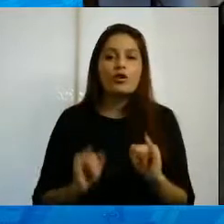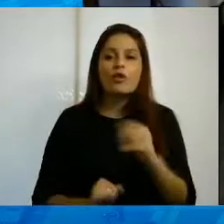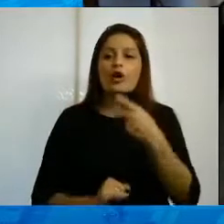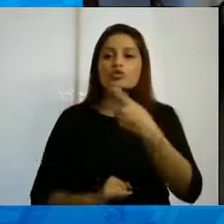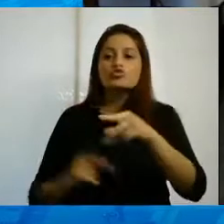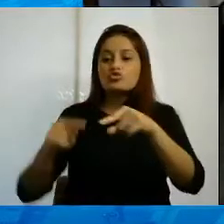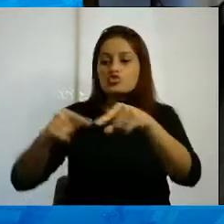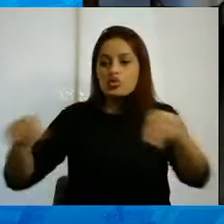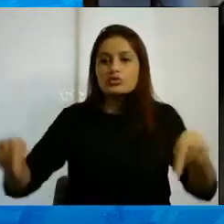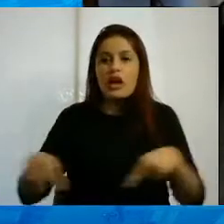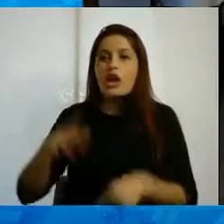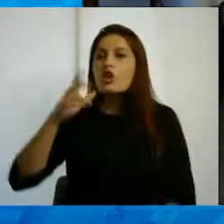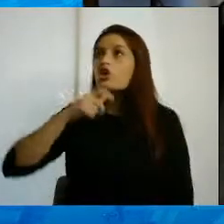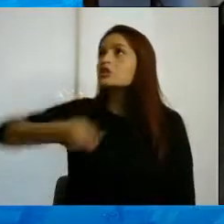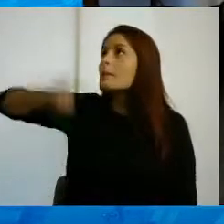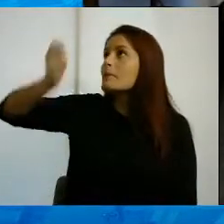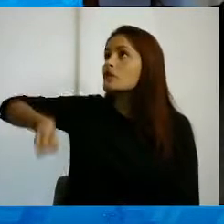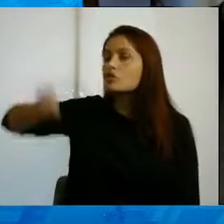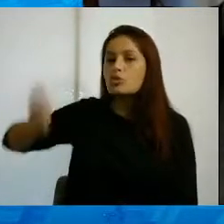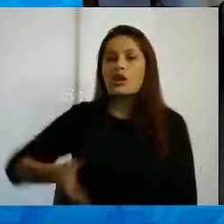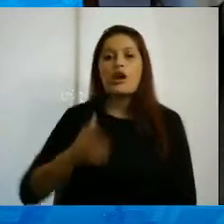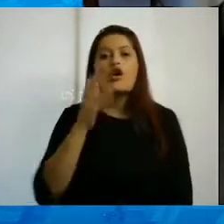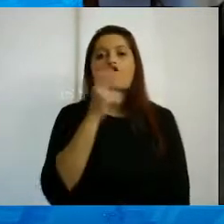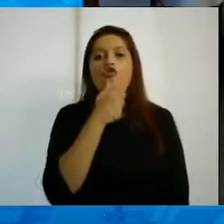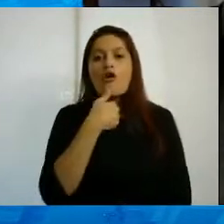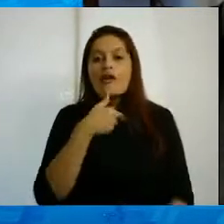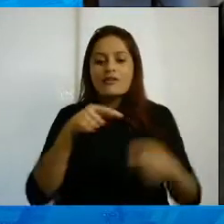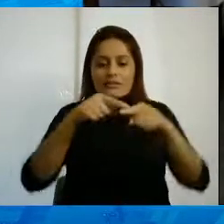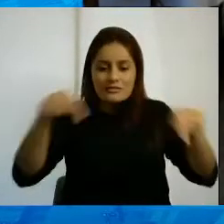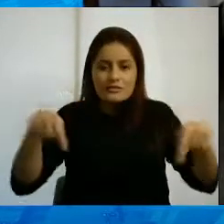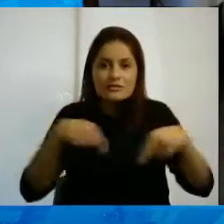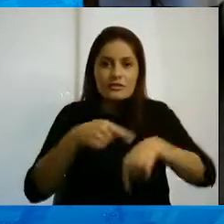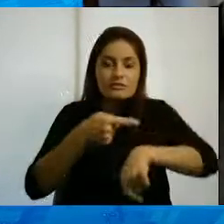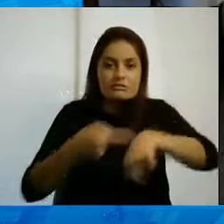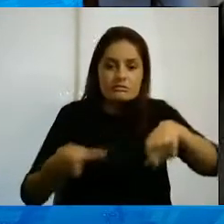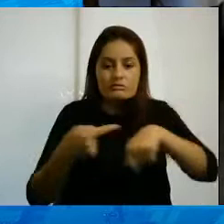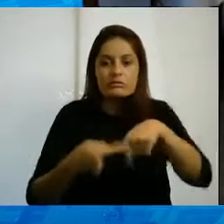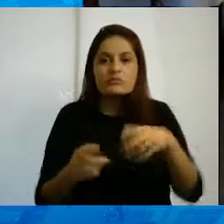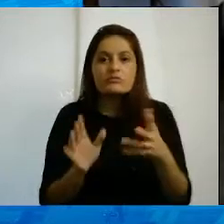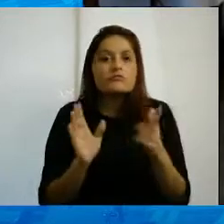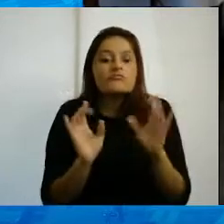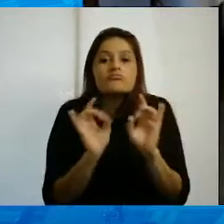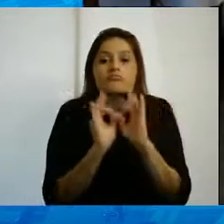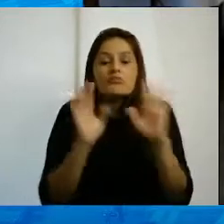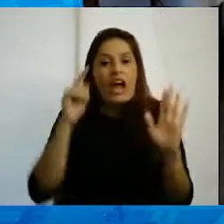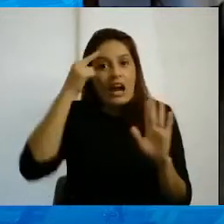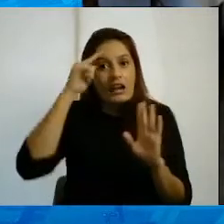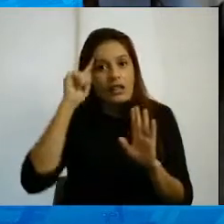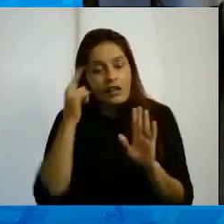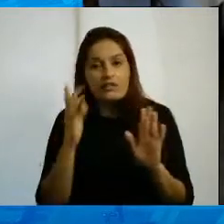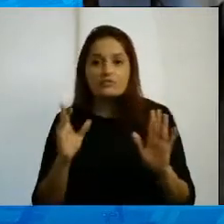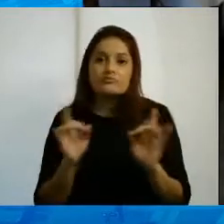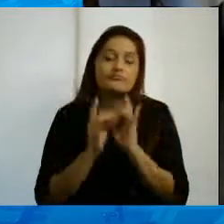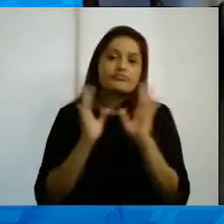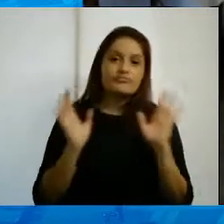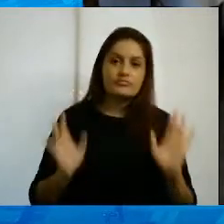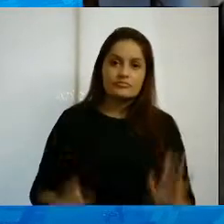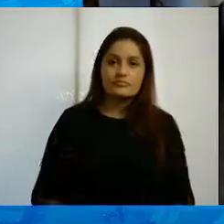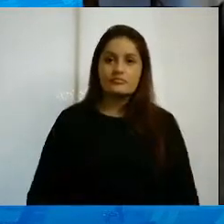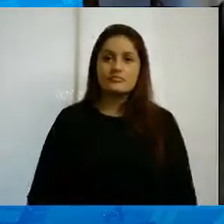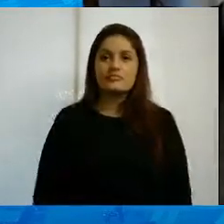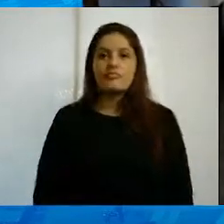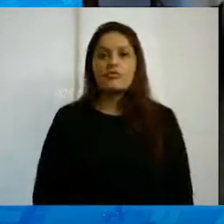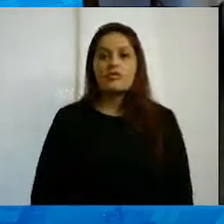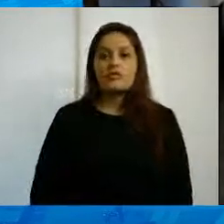están pintadas, que no tienen botiquines. Muchas de las salas no tienen botiquín, siendo que hasta hace poco tiempo, no sé si todavía el liceo imparte